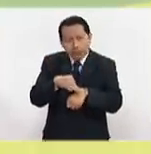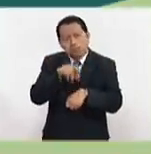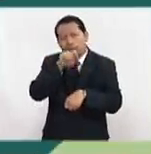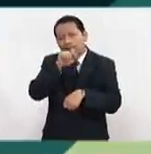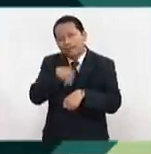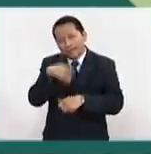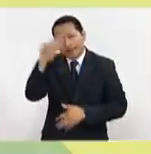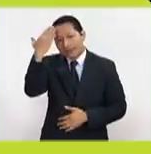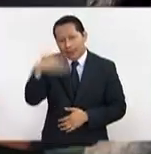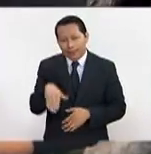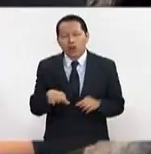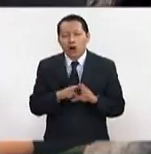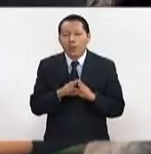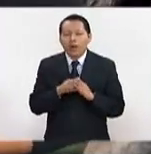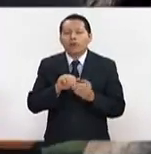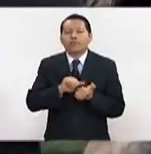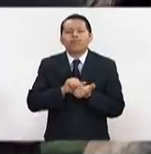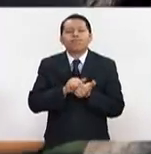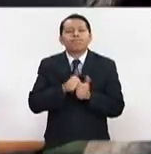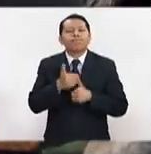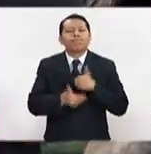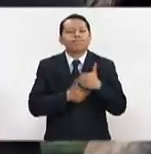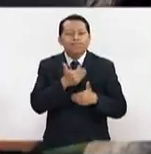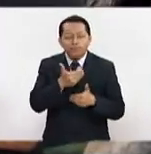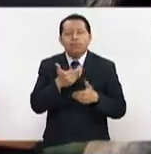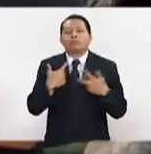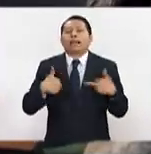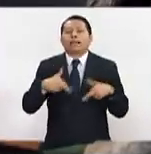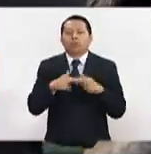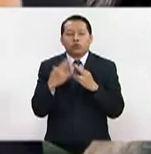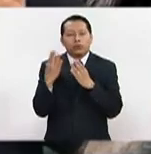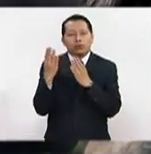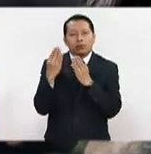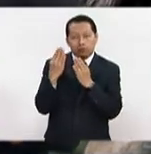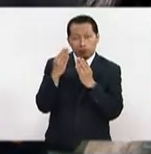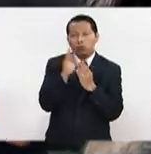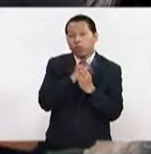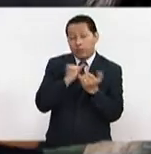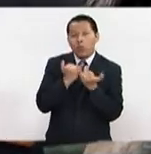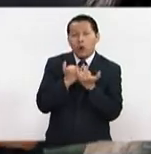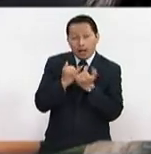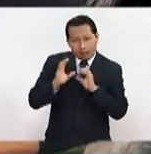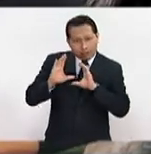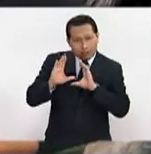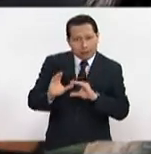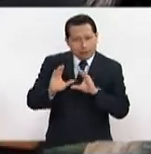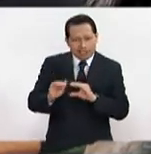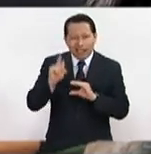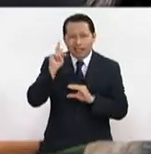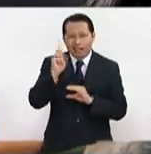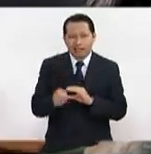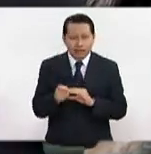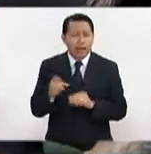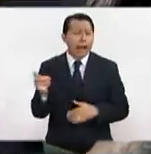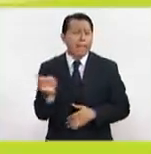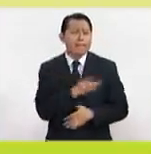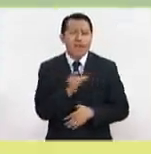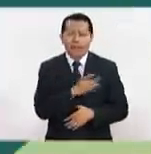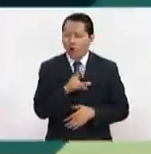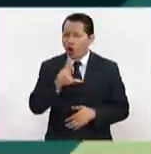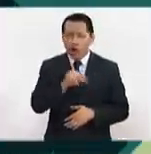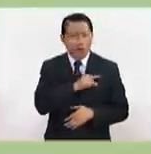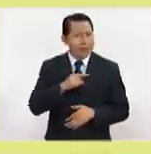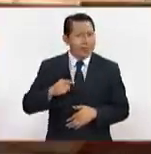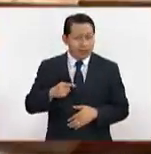tragedia y se convierten en maestros que nos enseñan a esta generación y a las que vienen a que no hay espacio para el miedo y hay que